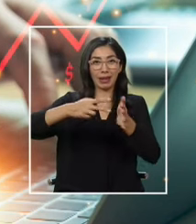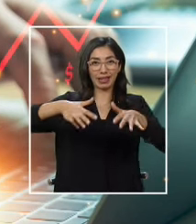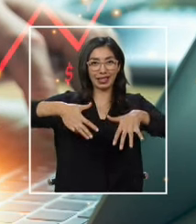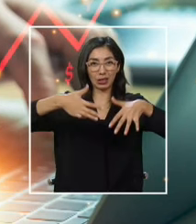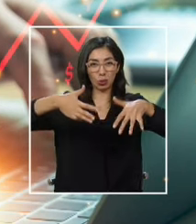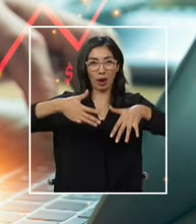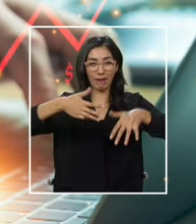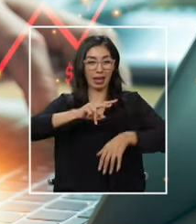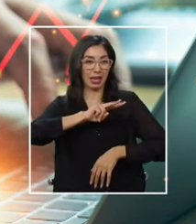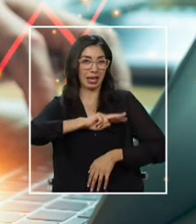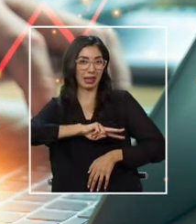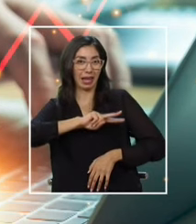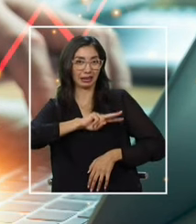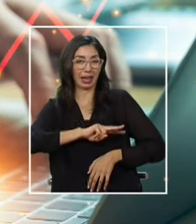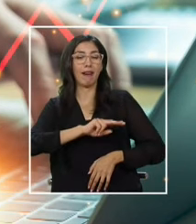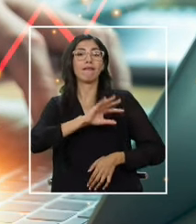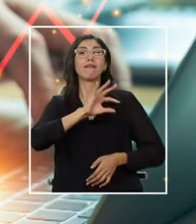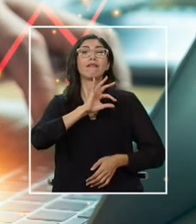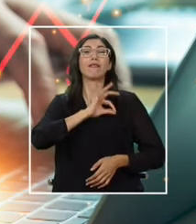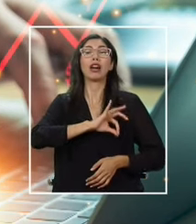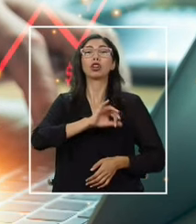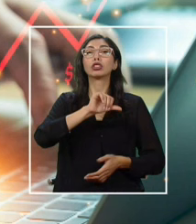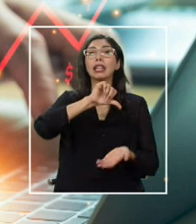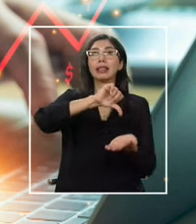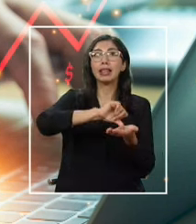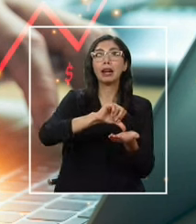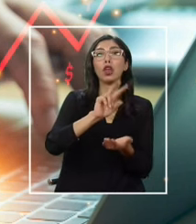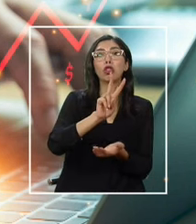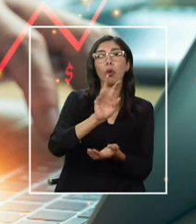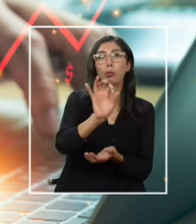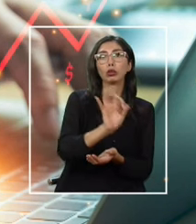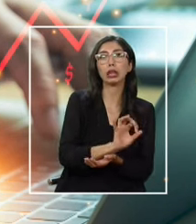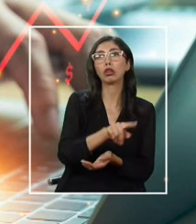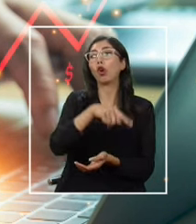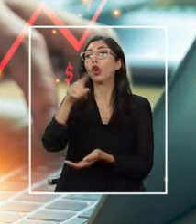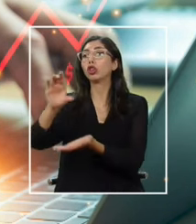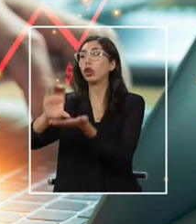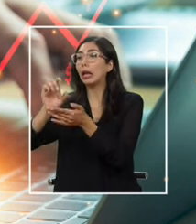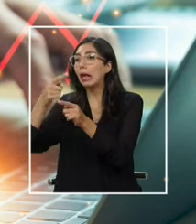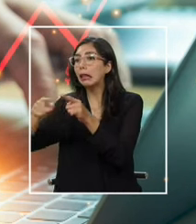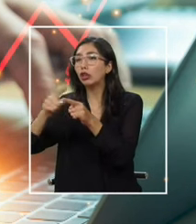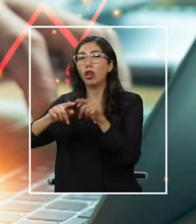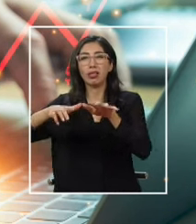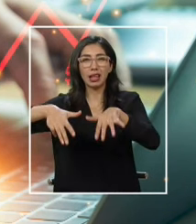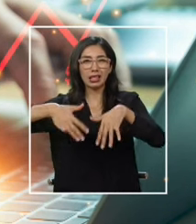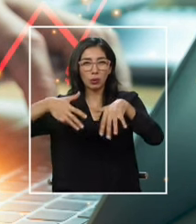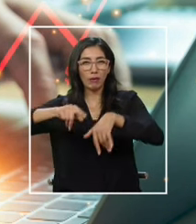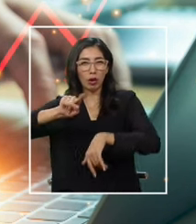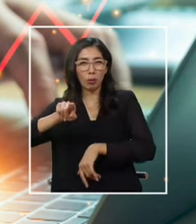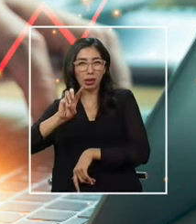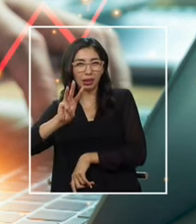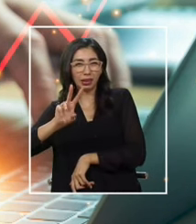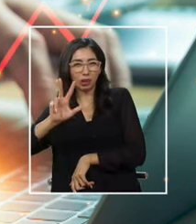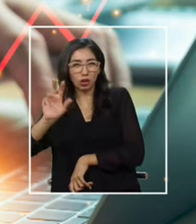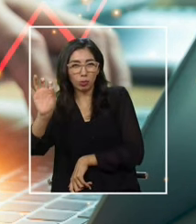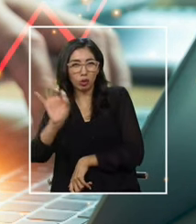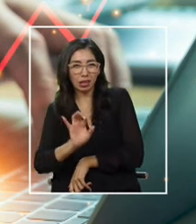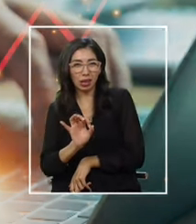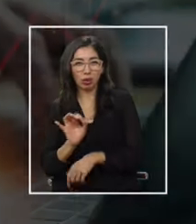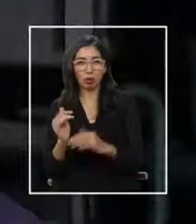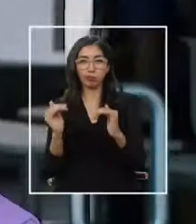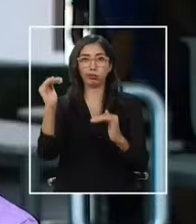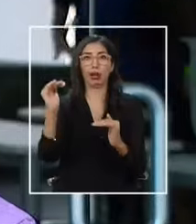del Banco Central estaba en 2% y la de los créditos de consumo en 19,38% en